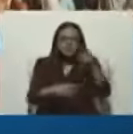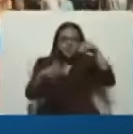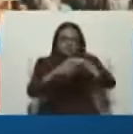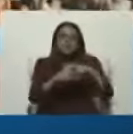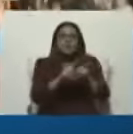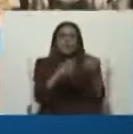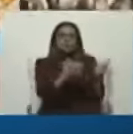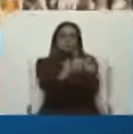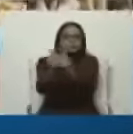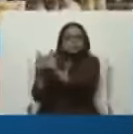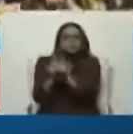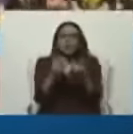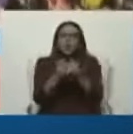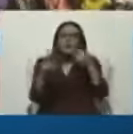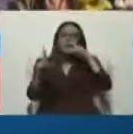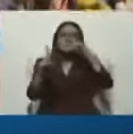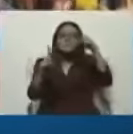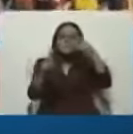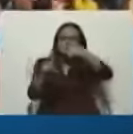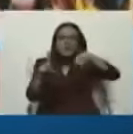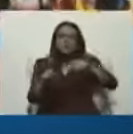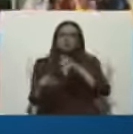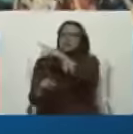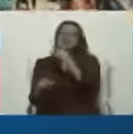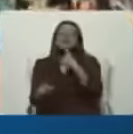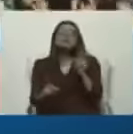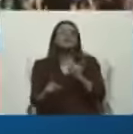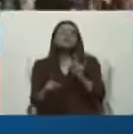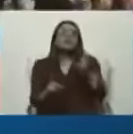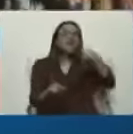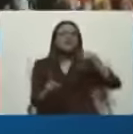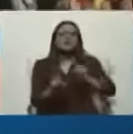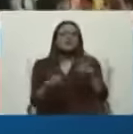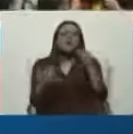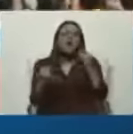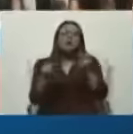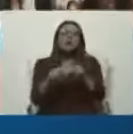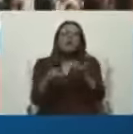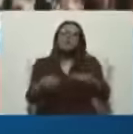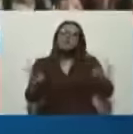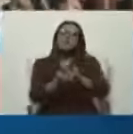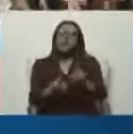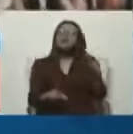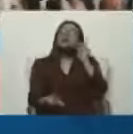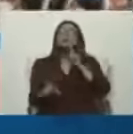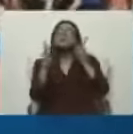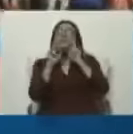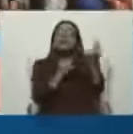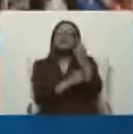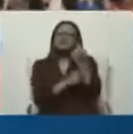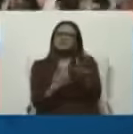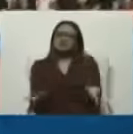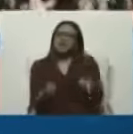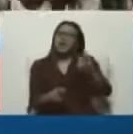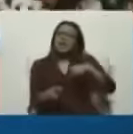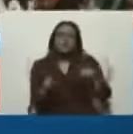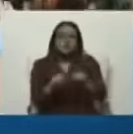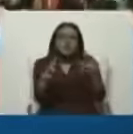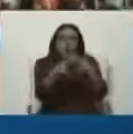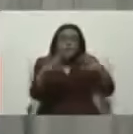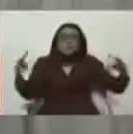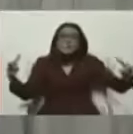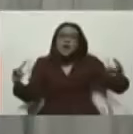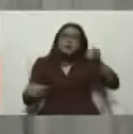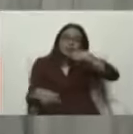presidente Nicolás Maduro, que han sido invisibilizadas, como si no existiéramos. Somos la mayoría, y para muchos medios de